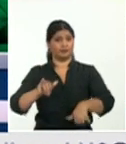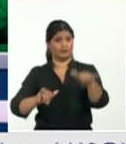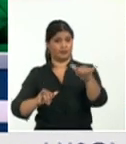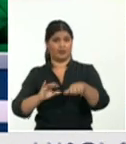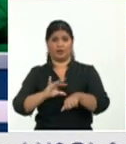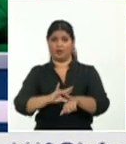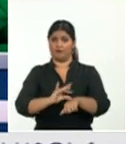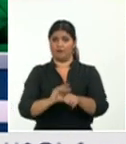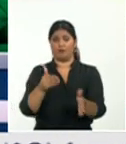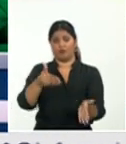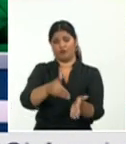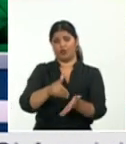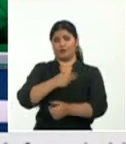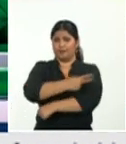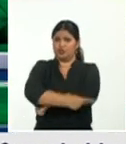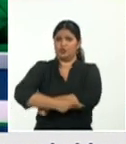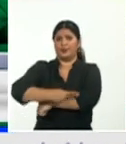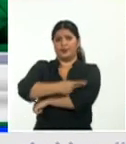ayer